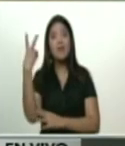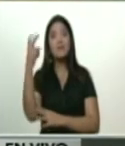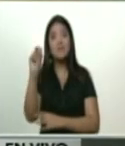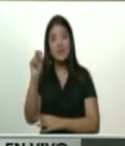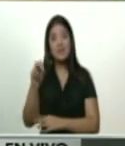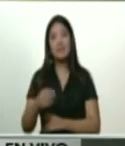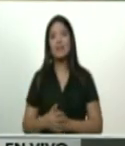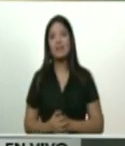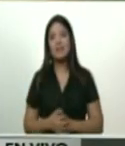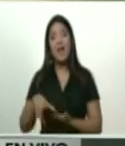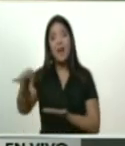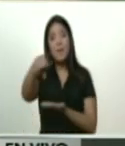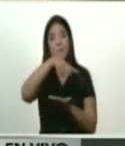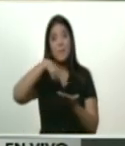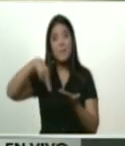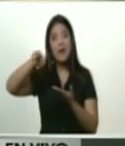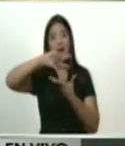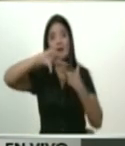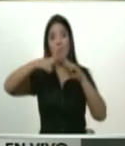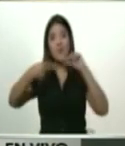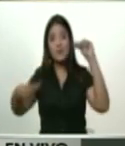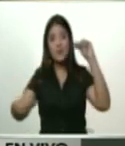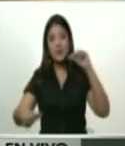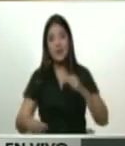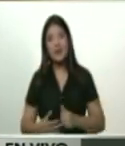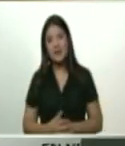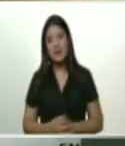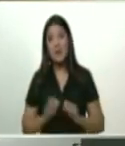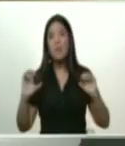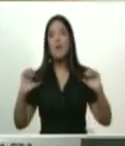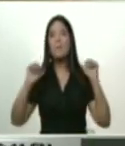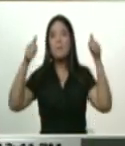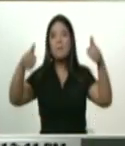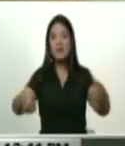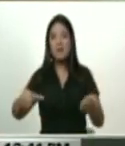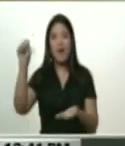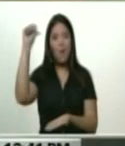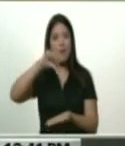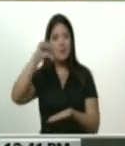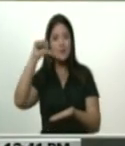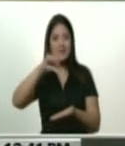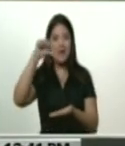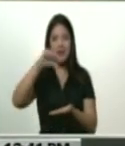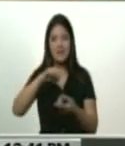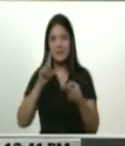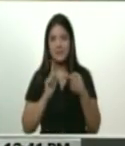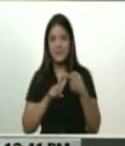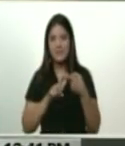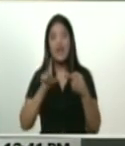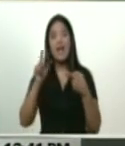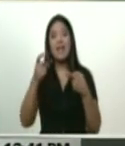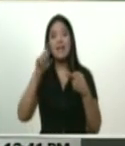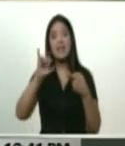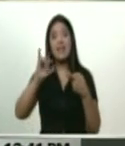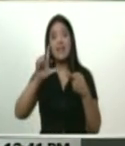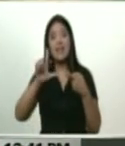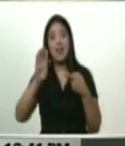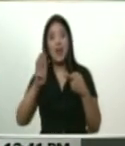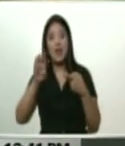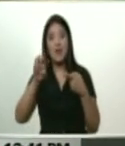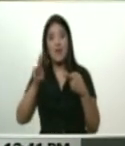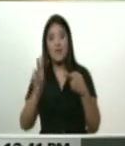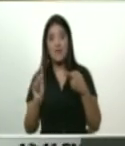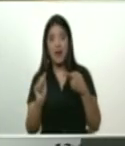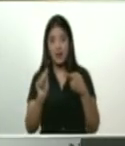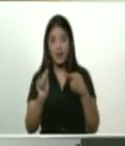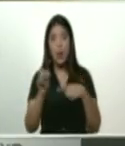20, en la Plaza Diego Ibarra. Vamos a arrancar con salsa y van a ser Gilberto Santa Rosa de Puerto